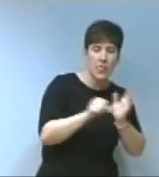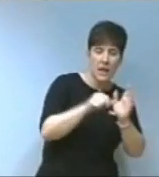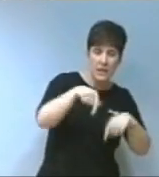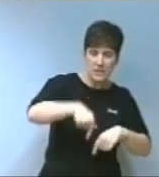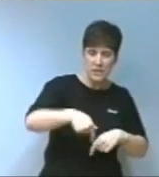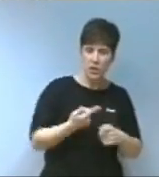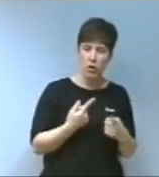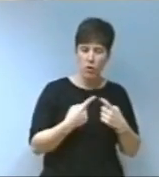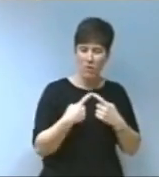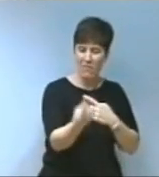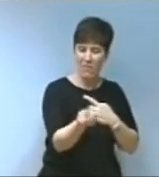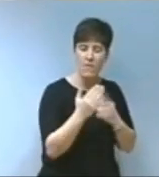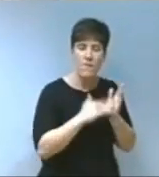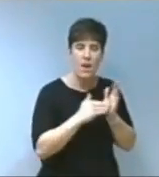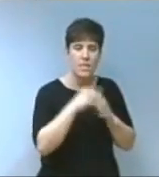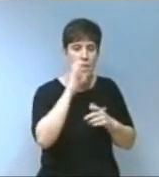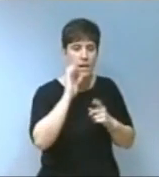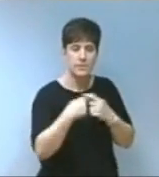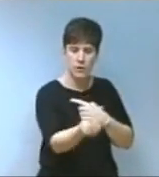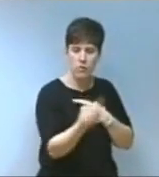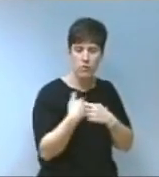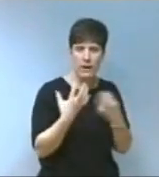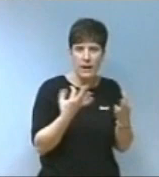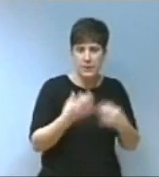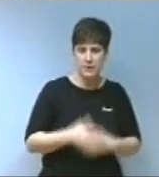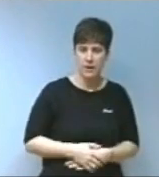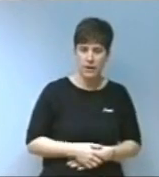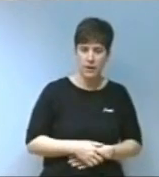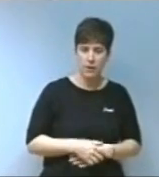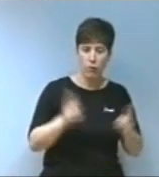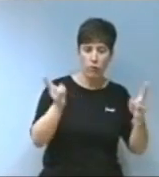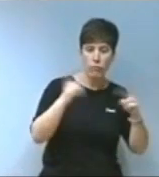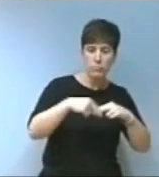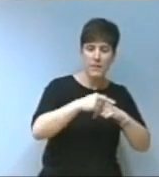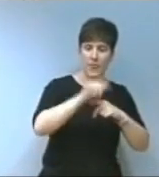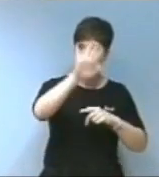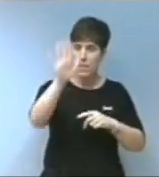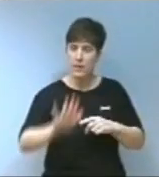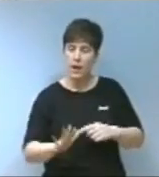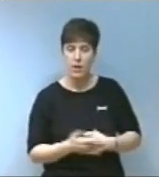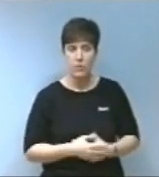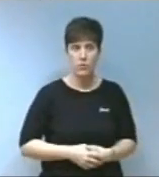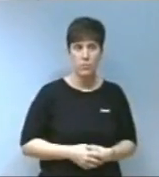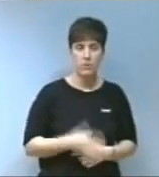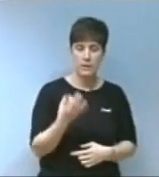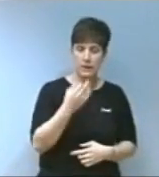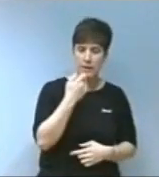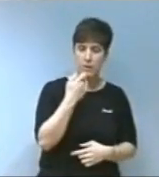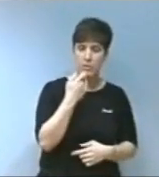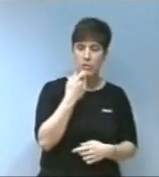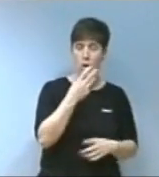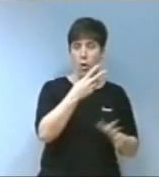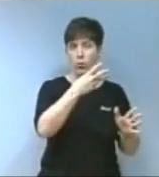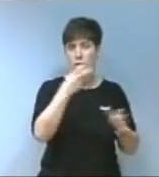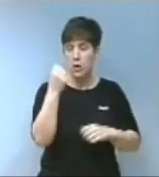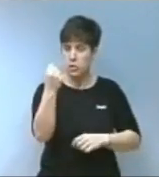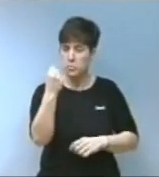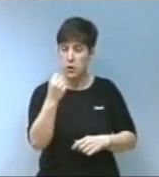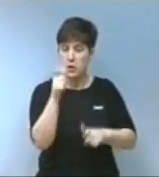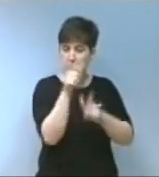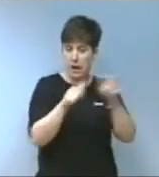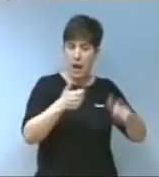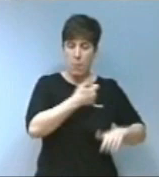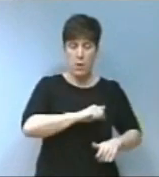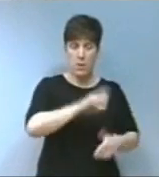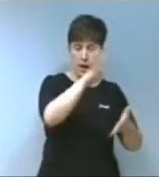de Castellón? ¿Qué pasa con nuestros tramos del corredor mediterráneo? 800 millones para los Mossos, ¿por qué no ha pedido algo parecido